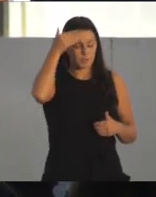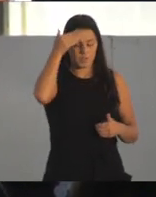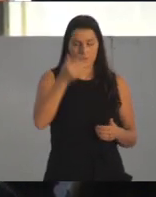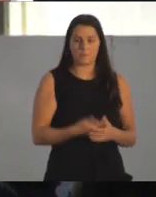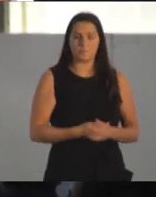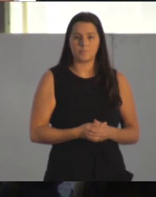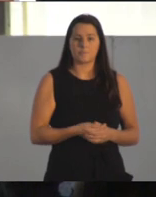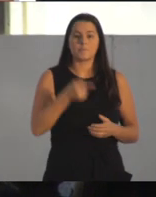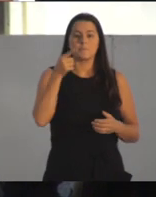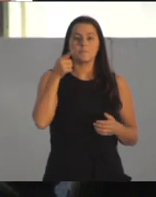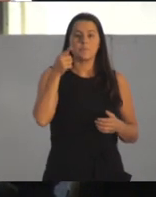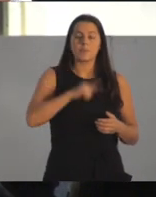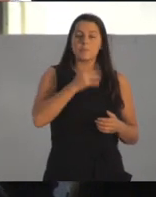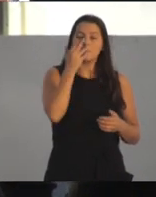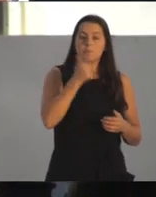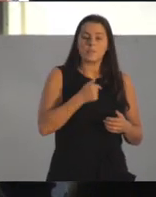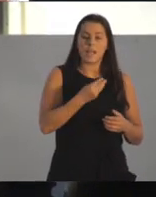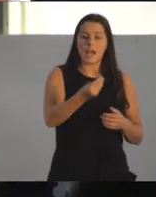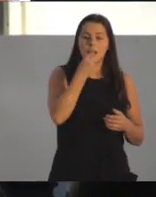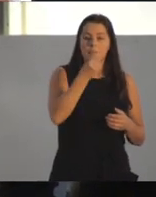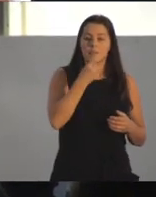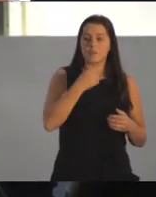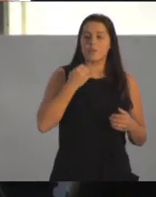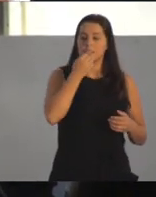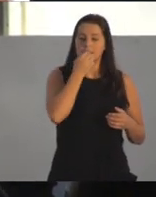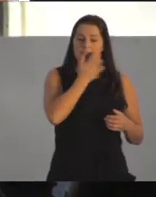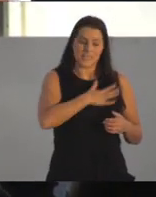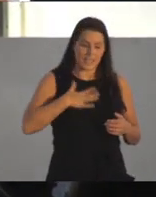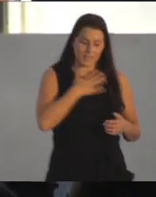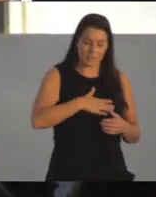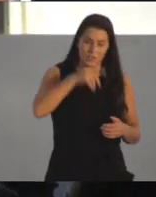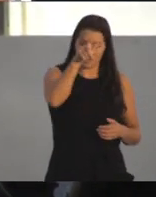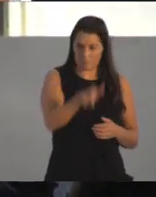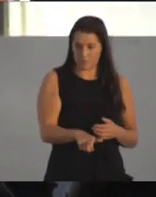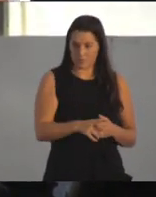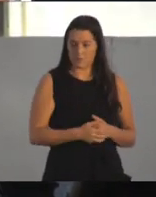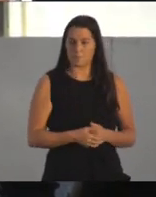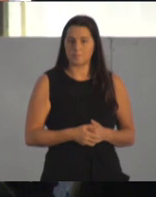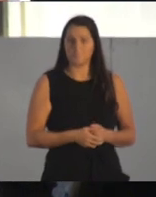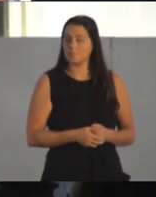nos gusta que la alimentación sea satisfactoria para la persona y placentera.